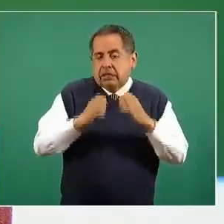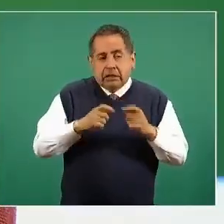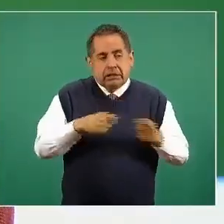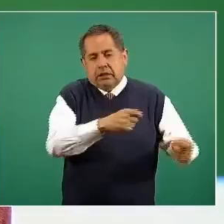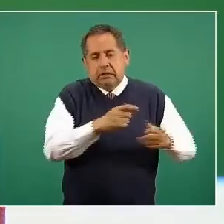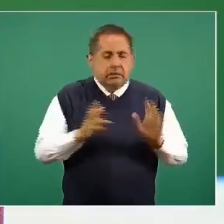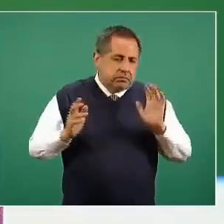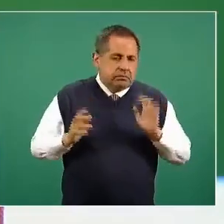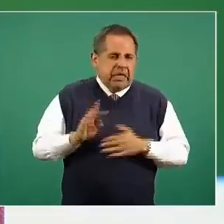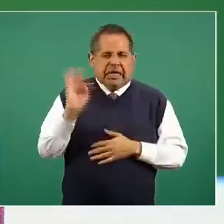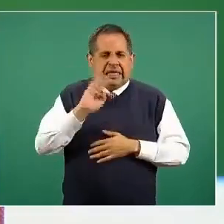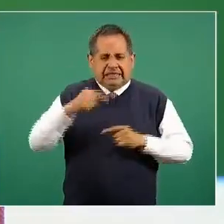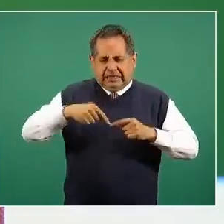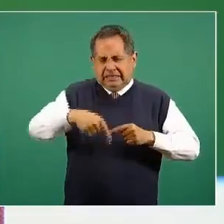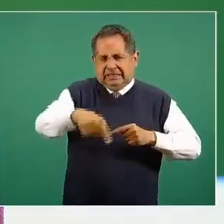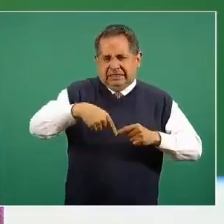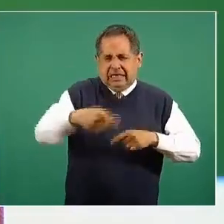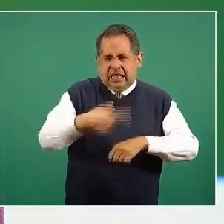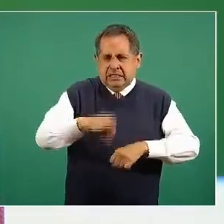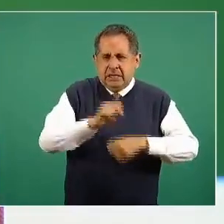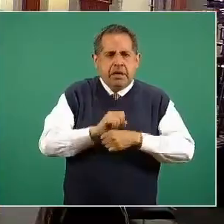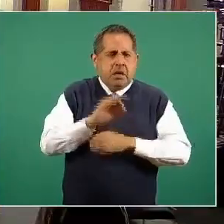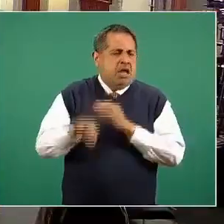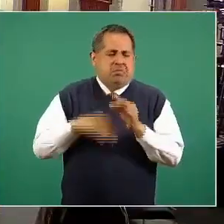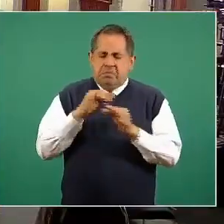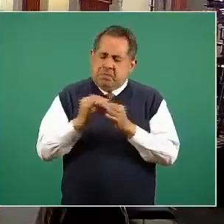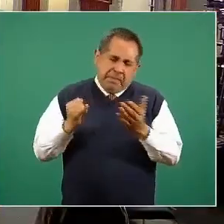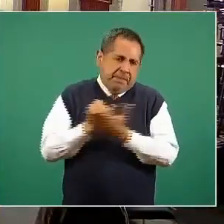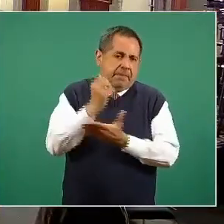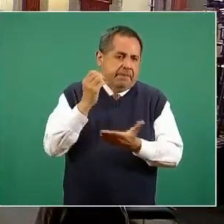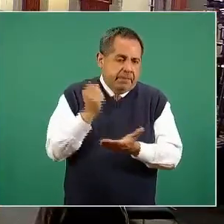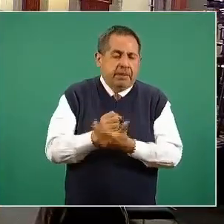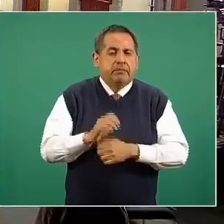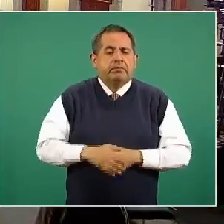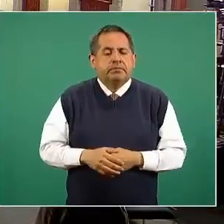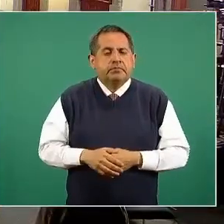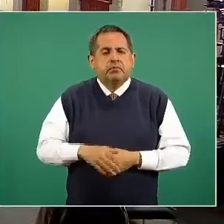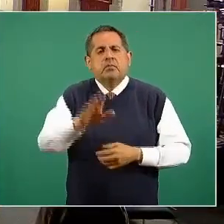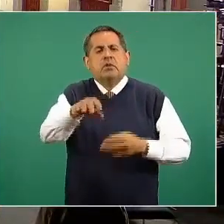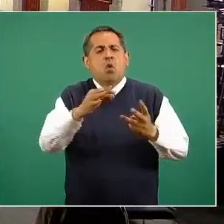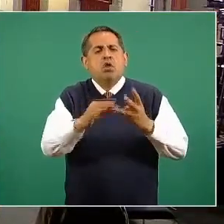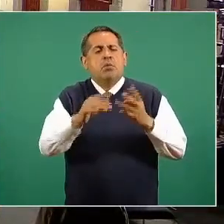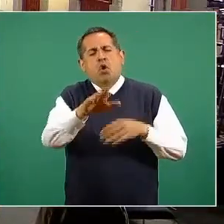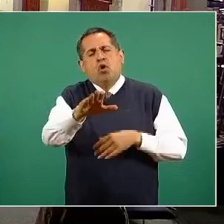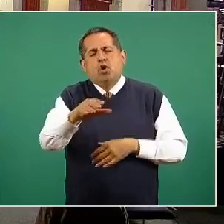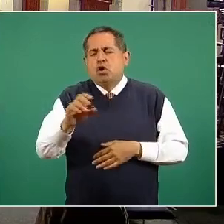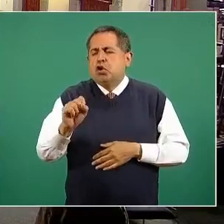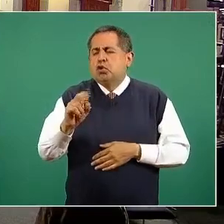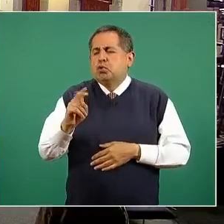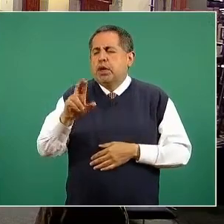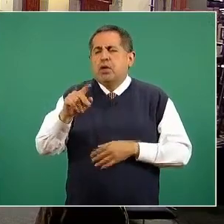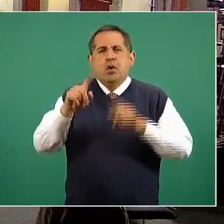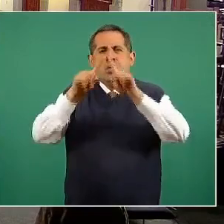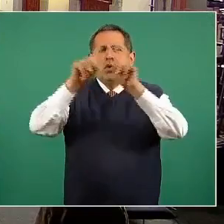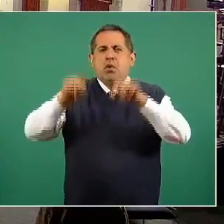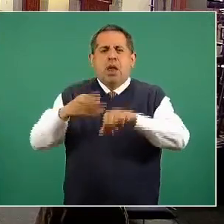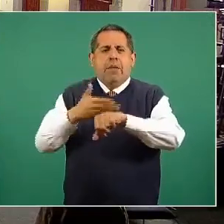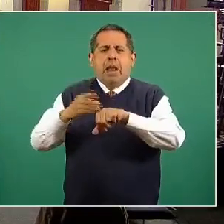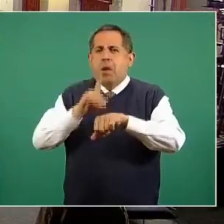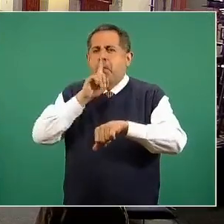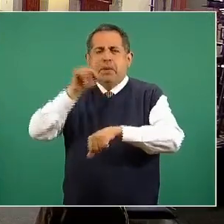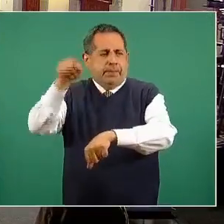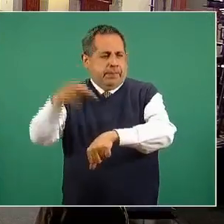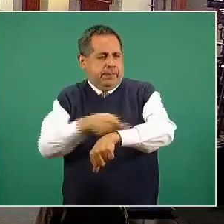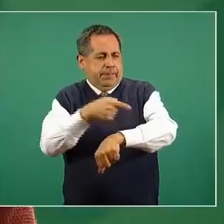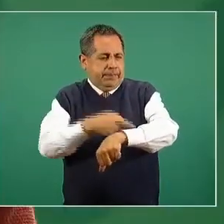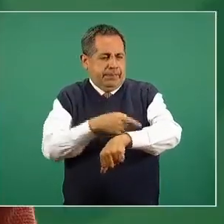y lo más probable es que en esta misma semana tenga ya un dictamen. Y por último, lo del suero. Lo del suero. El suero hiperinmune